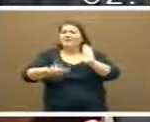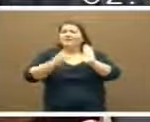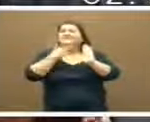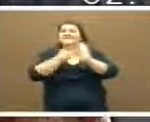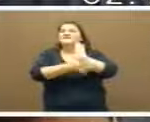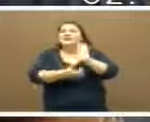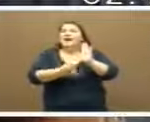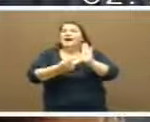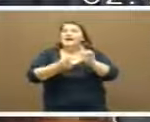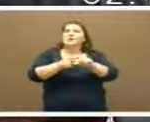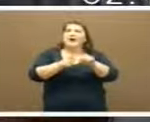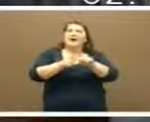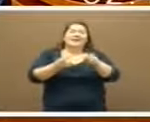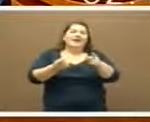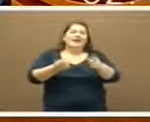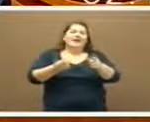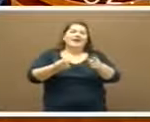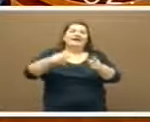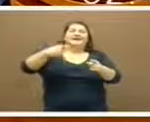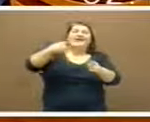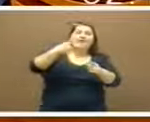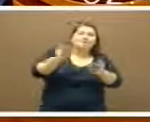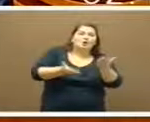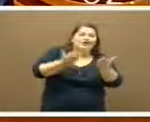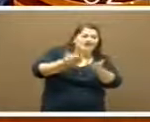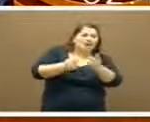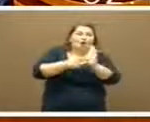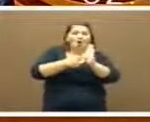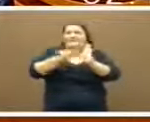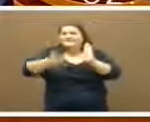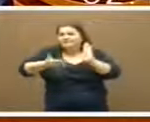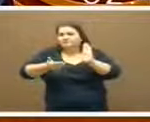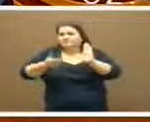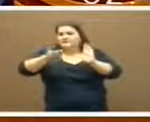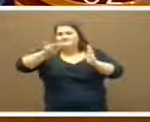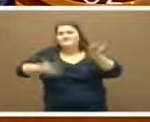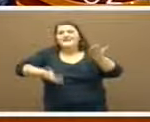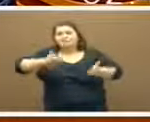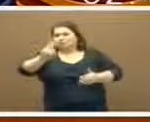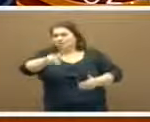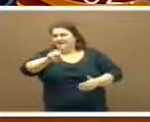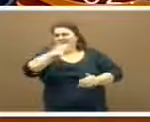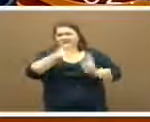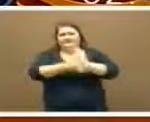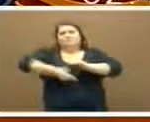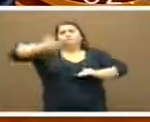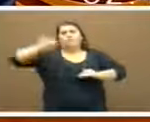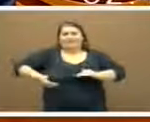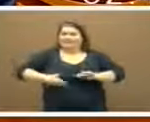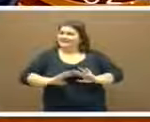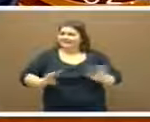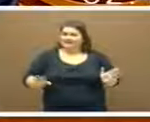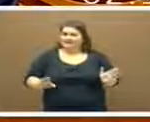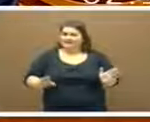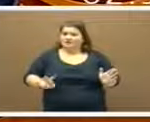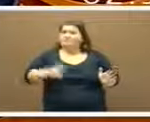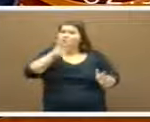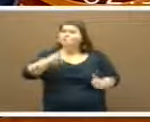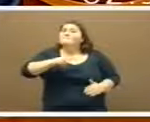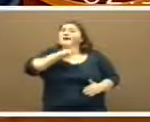una unidad de medida convencional, ni en gramos, ni en kilogramos, ni en otro tipo de unidad de medida. Se miden en